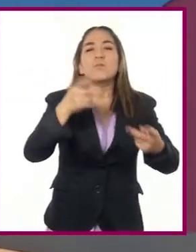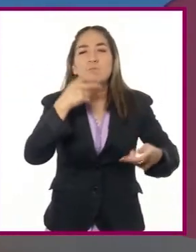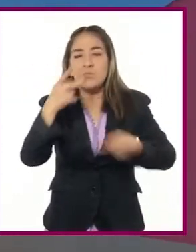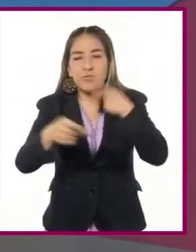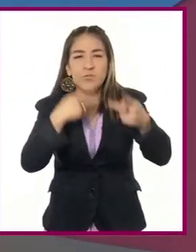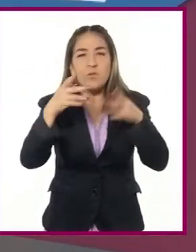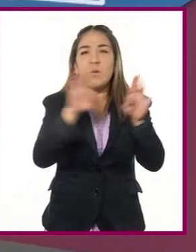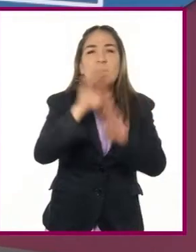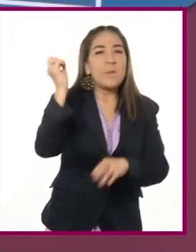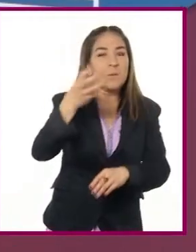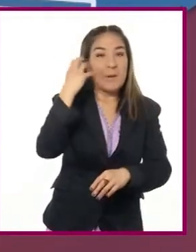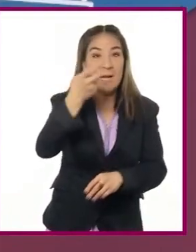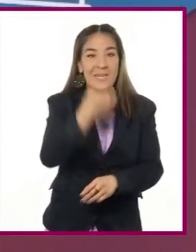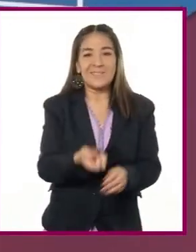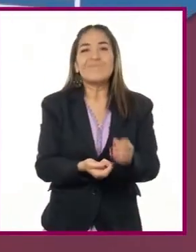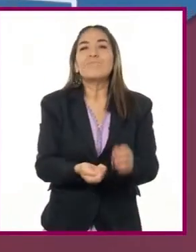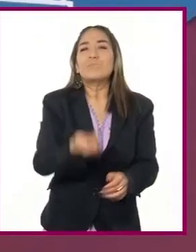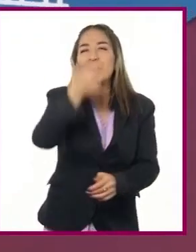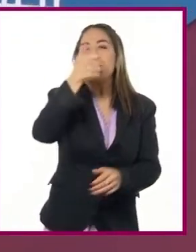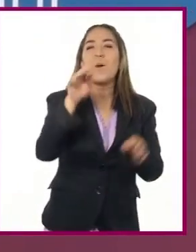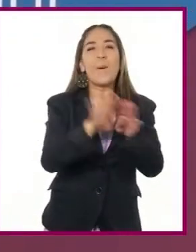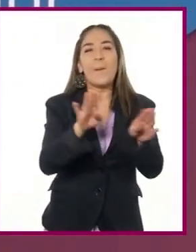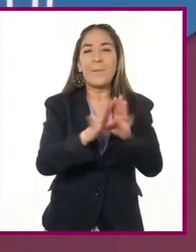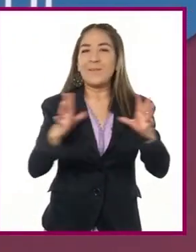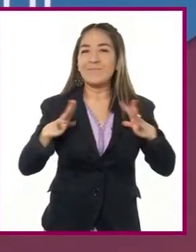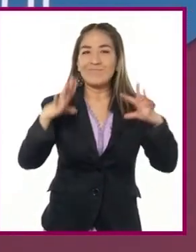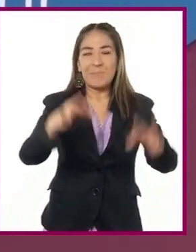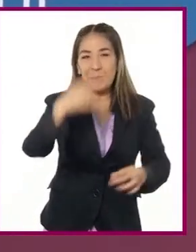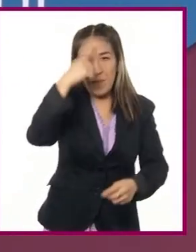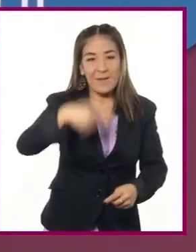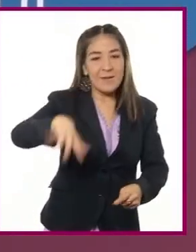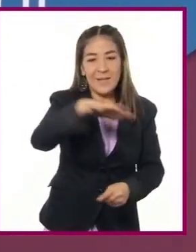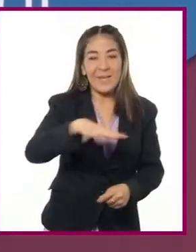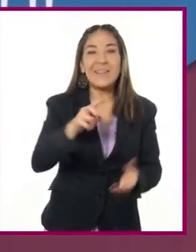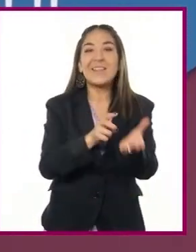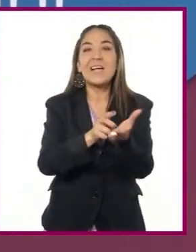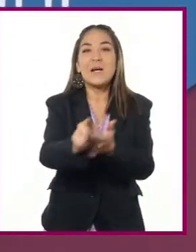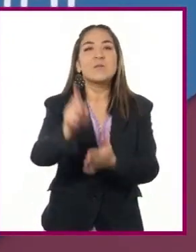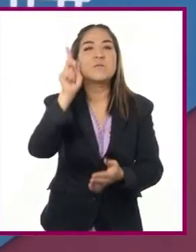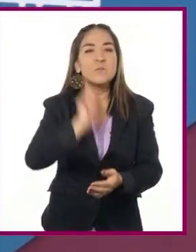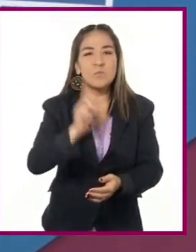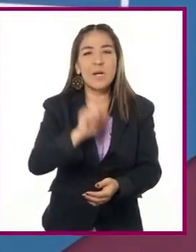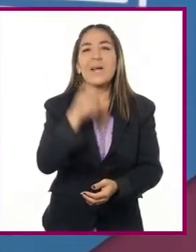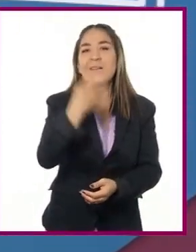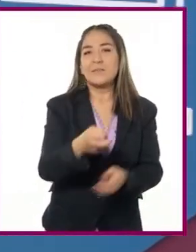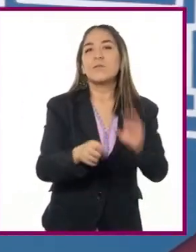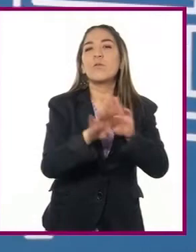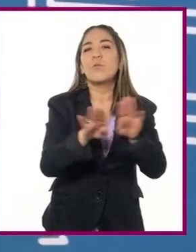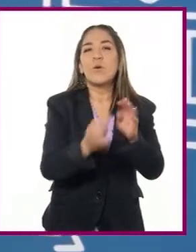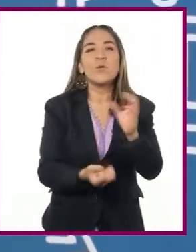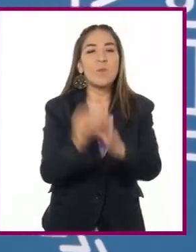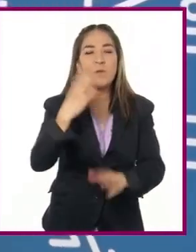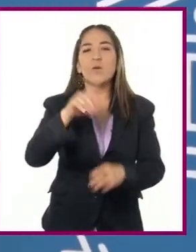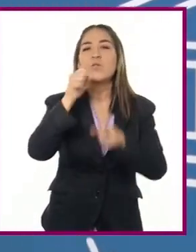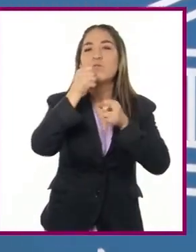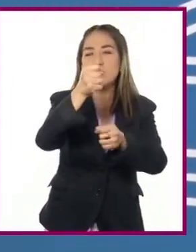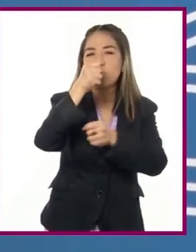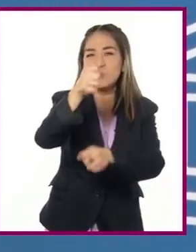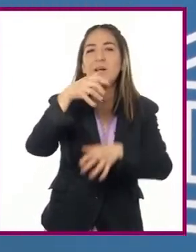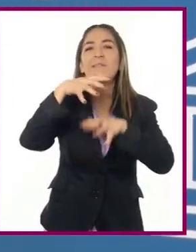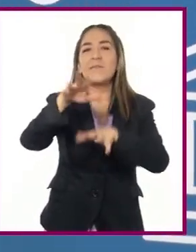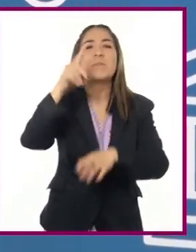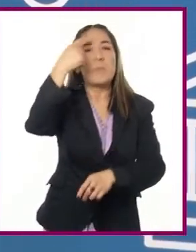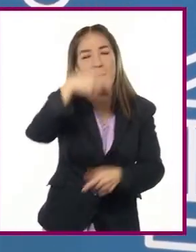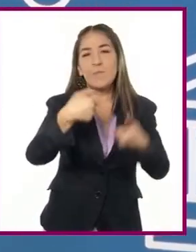la demanda por los derechos de las mujeres, pues en ellos se gestaron ideas que repercutieron en las futuras luchas feministas, que